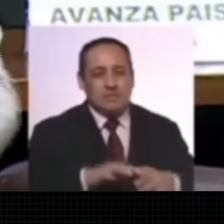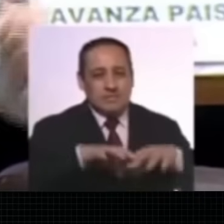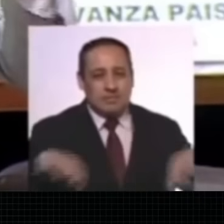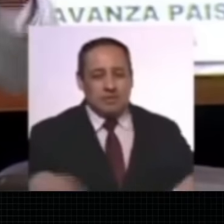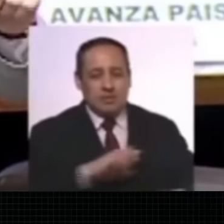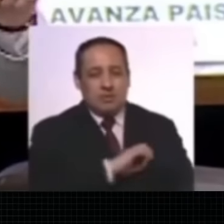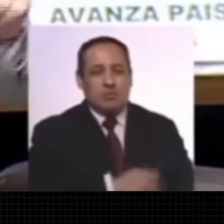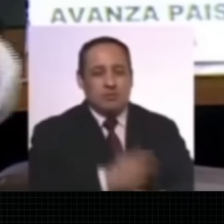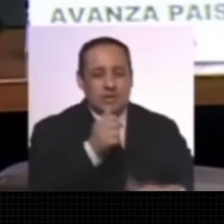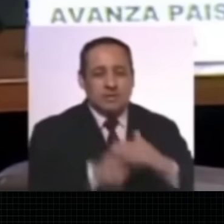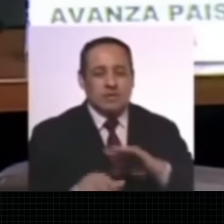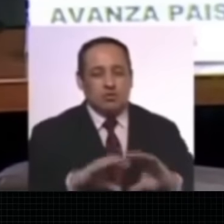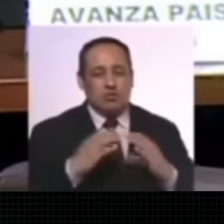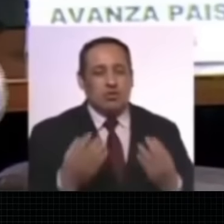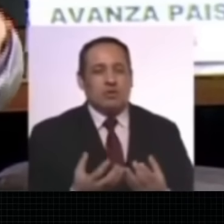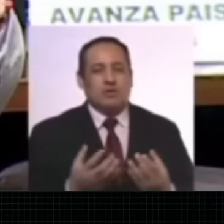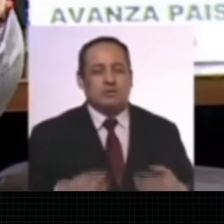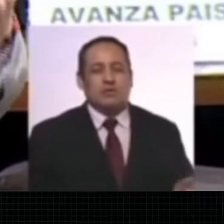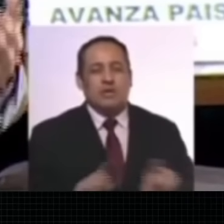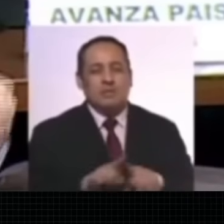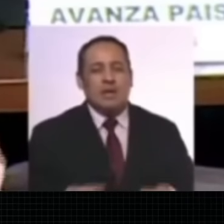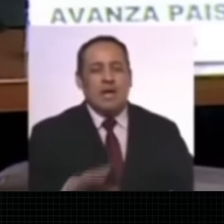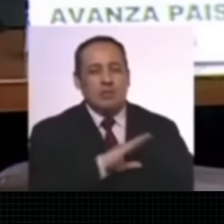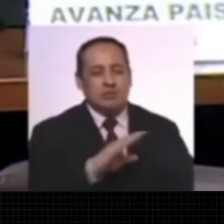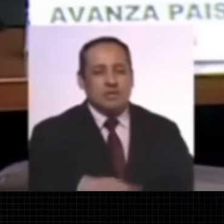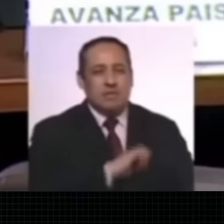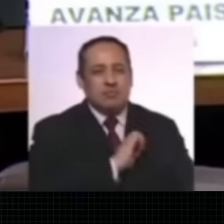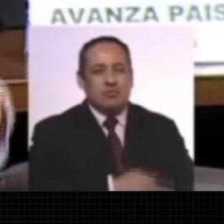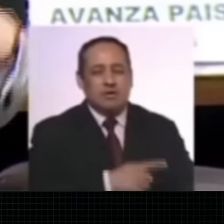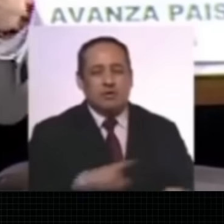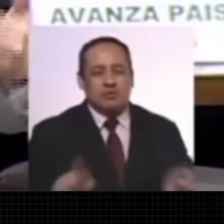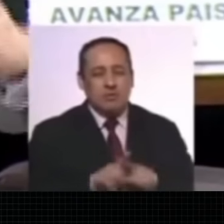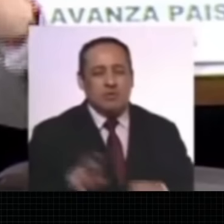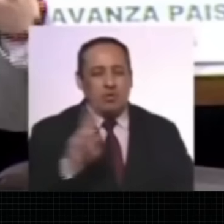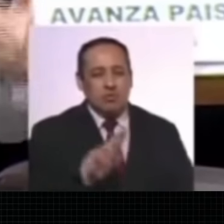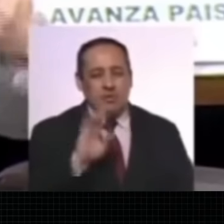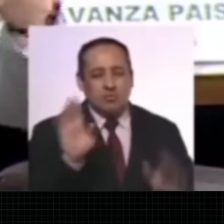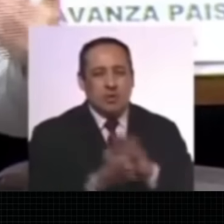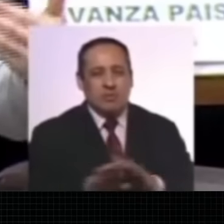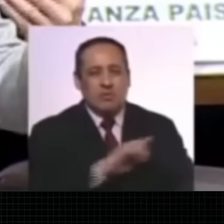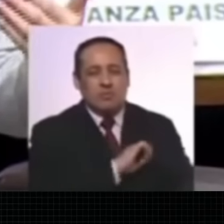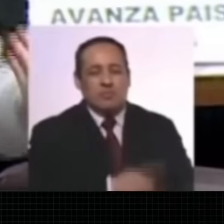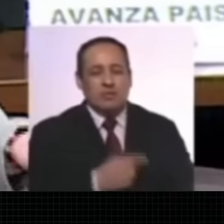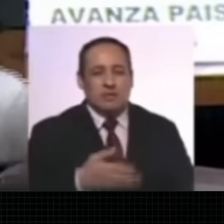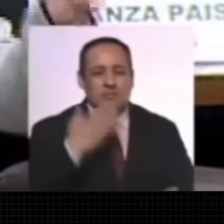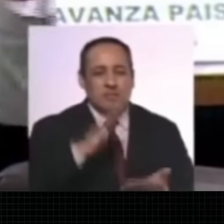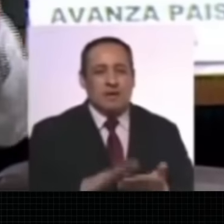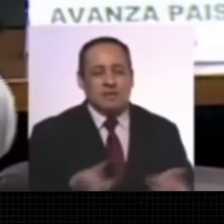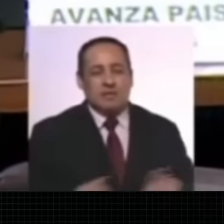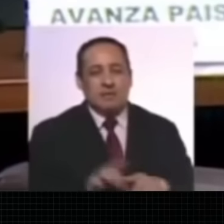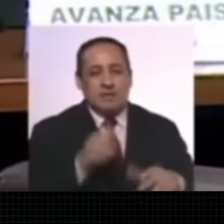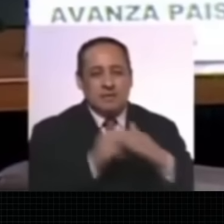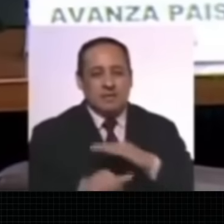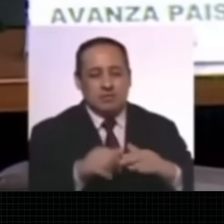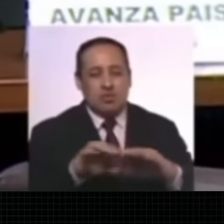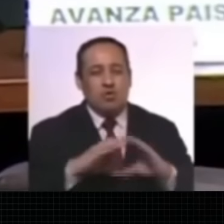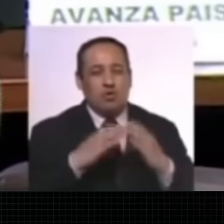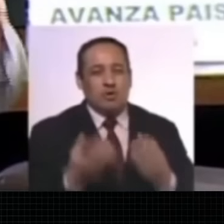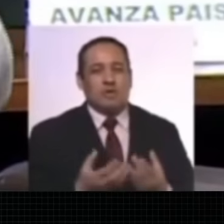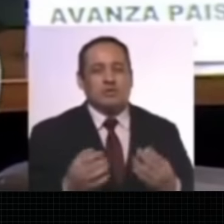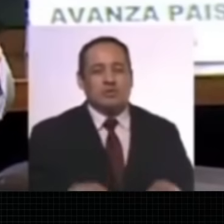de poderes dentro del parlamento abusar del poder o utilizar el poder arbitrariamente dentro del parlamento